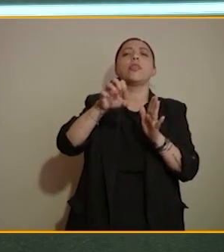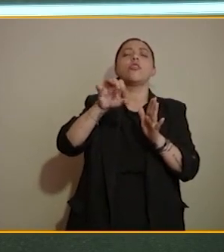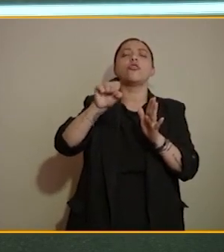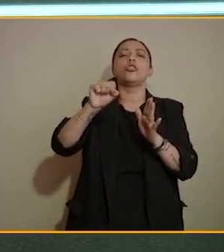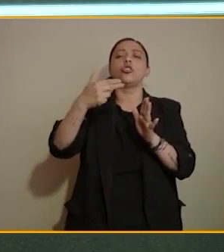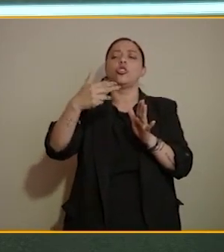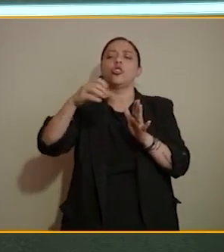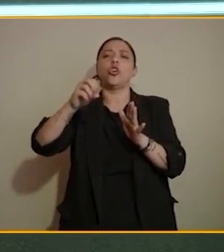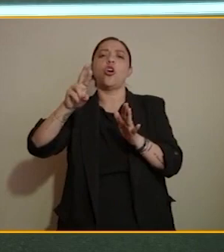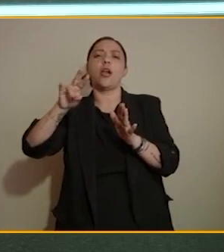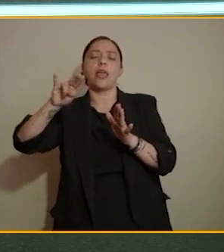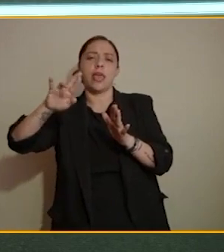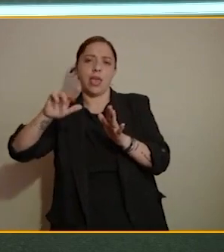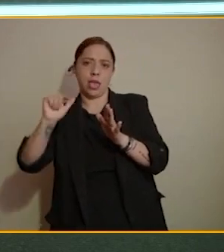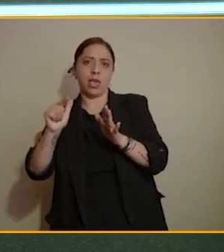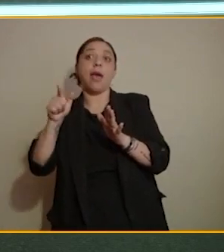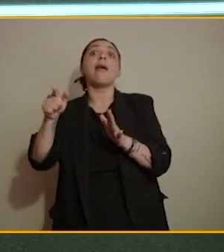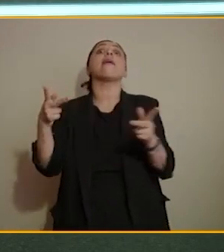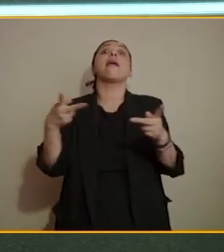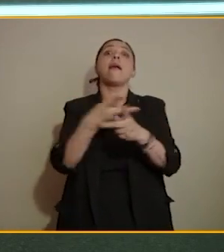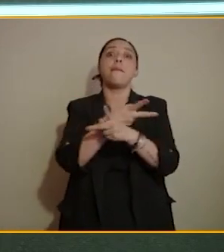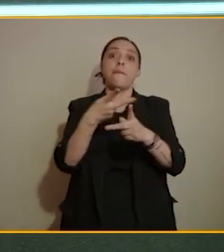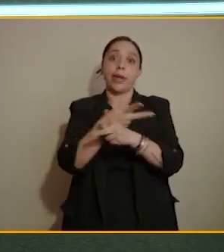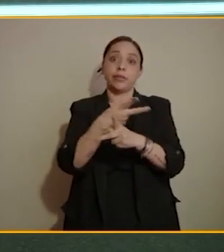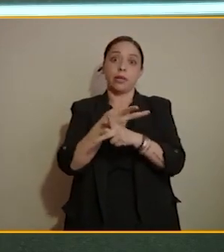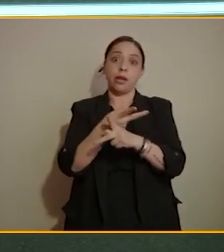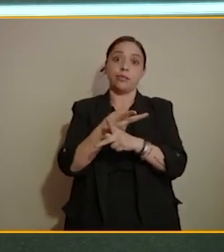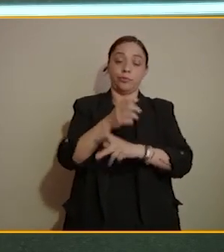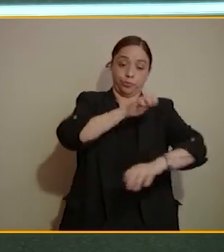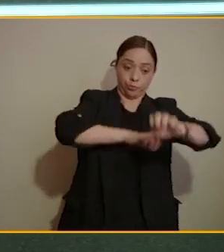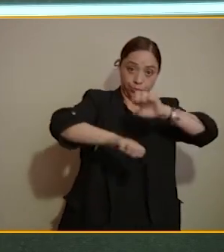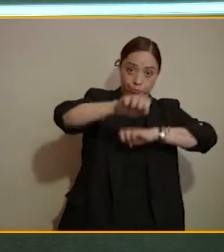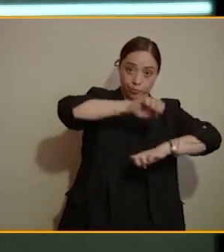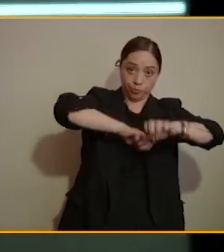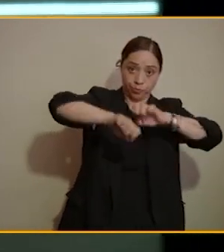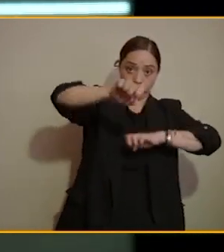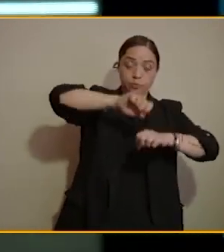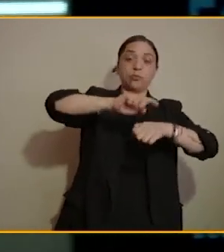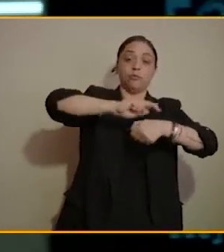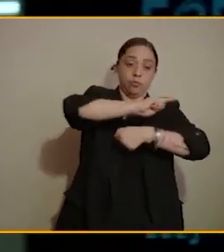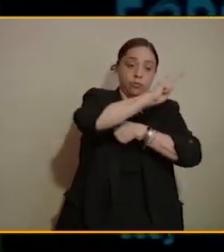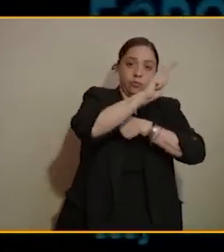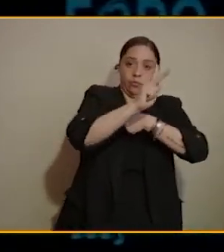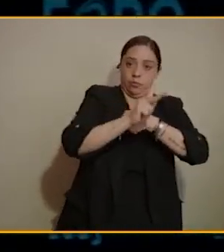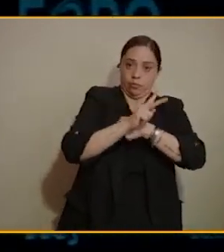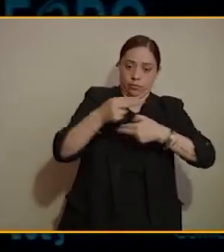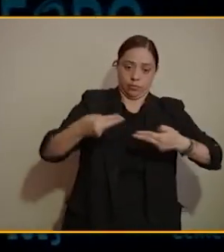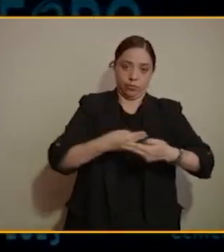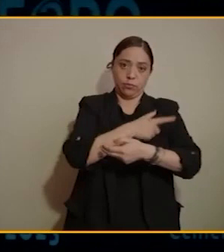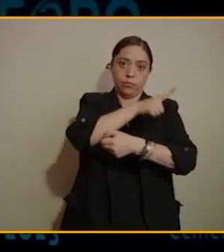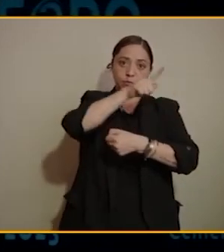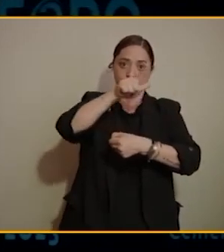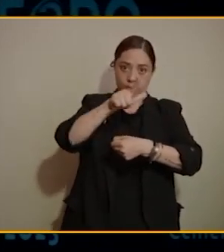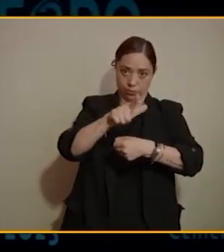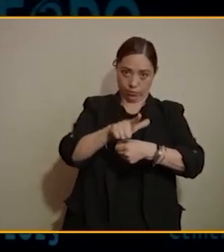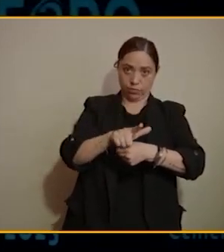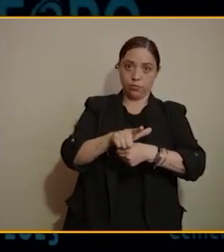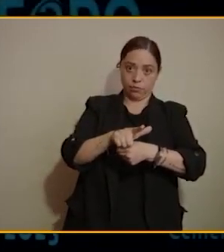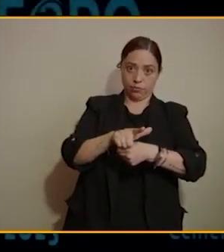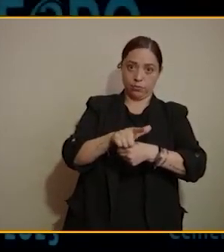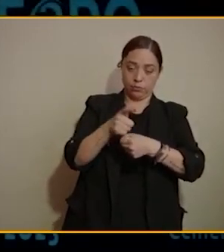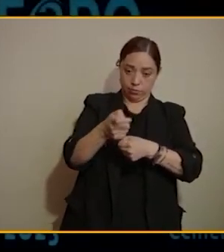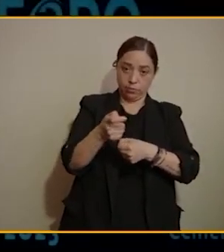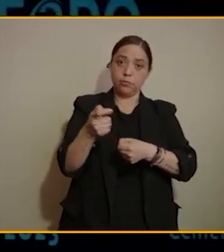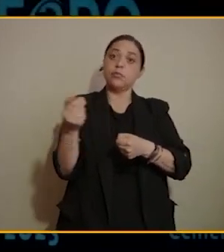Las empresas nacionales simplemente no alcanzan a cubrir las competencias que estas empresas